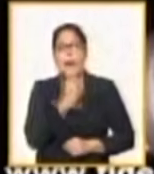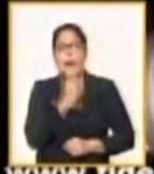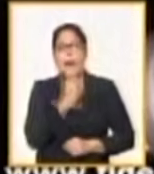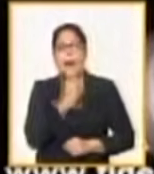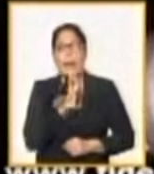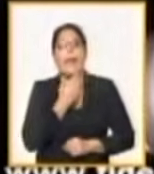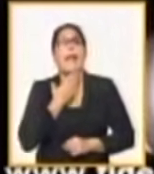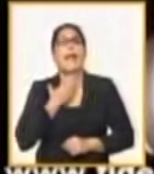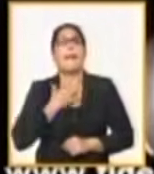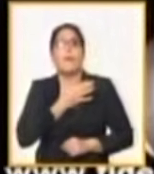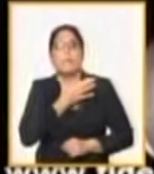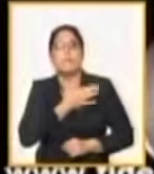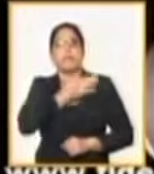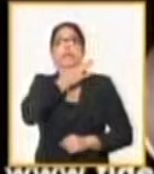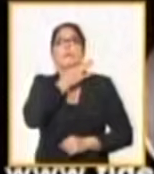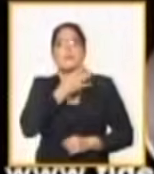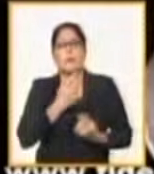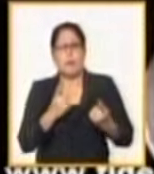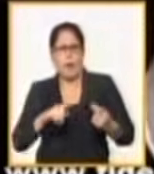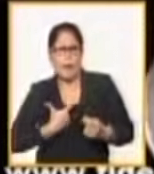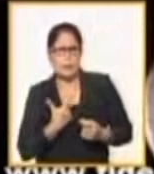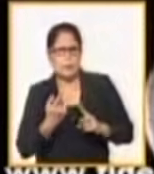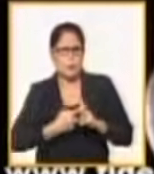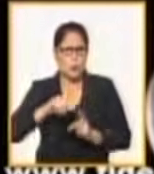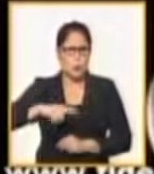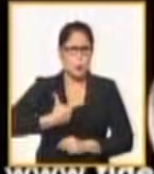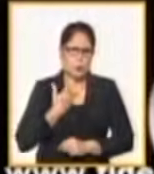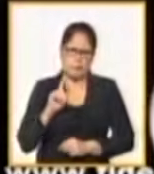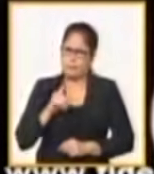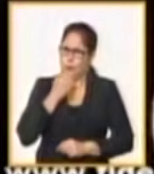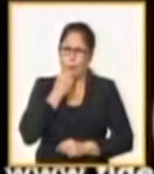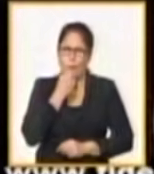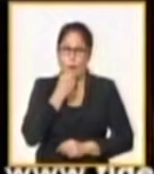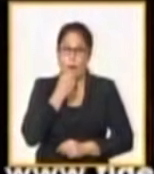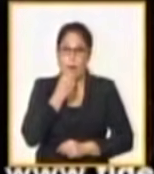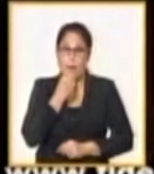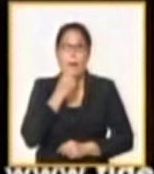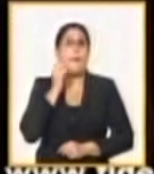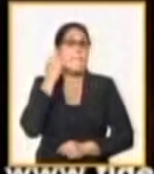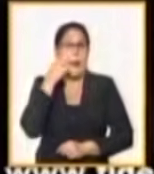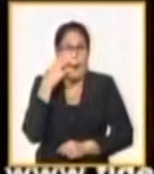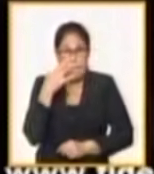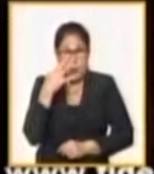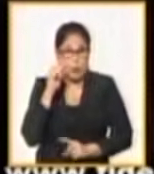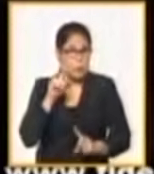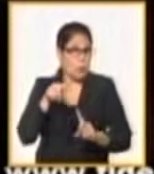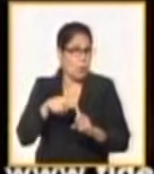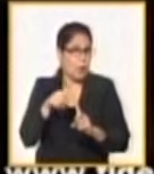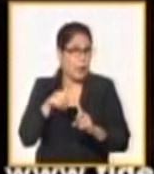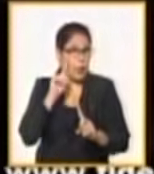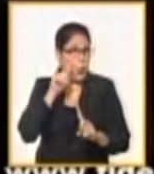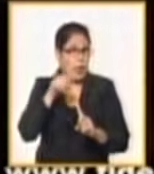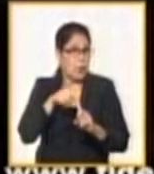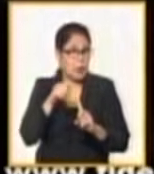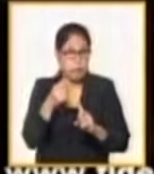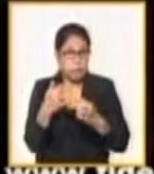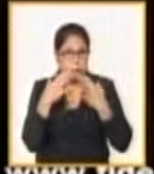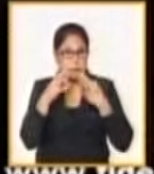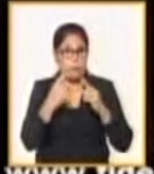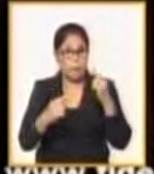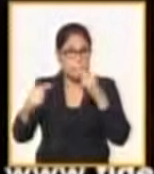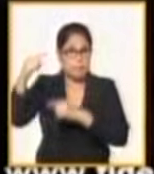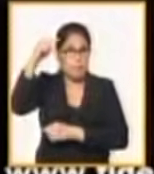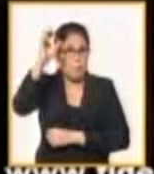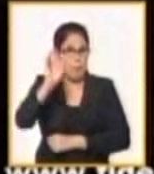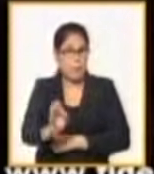pretender asfixiar el arte o la cultura, cuando una de las metas y uno de los propósitos